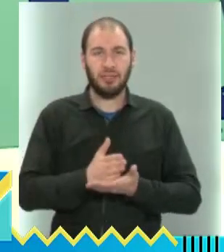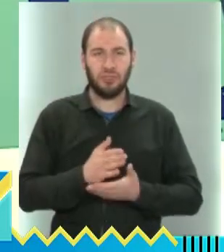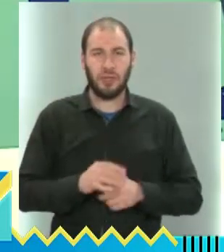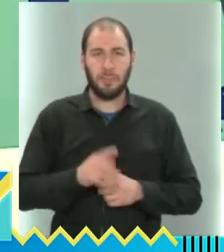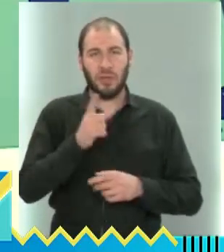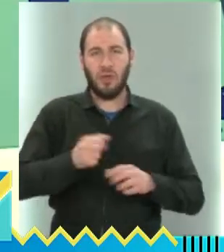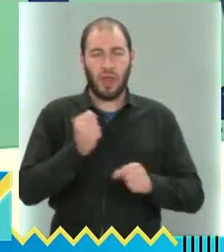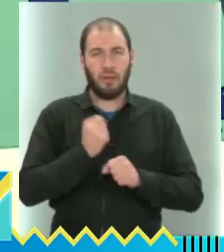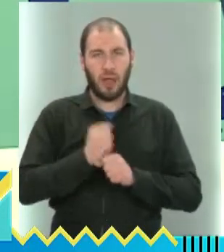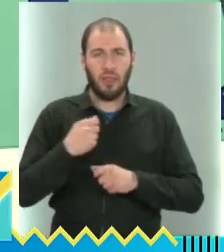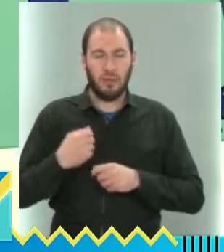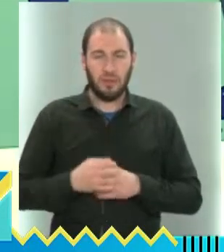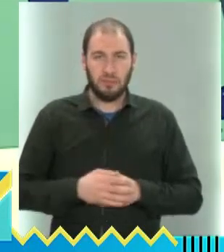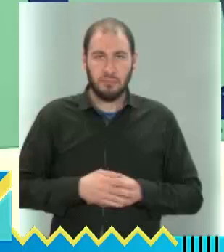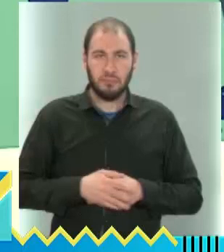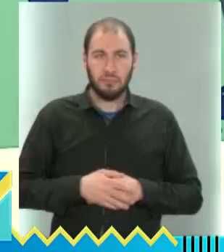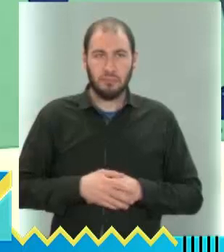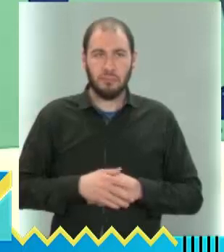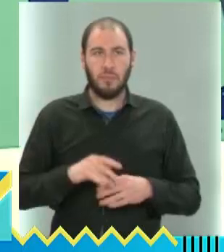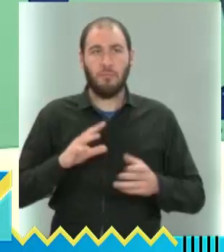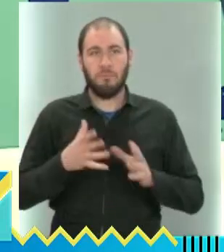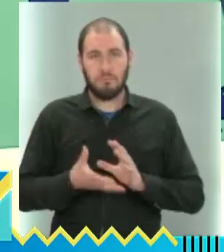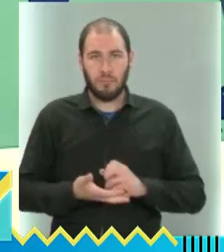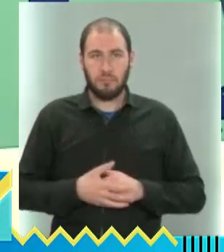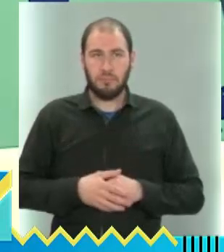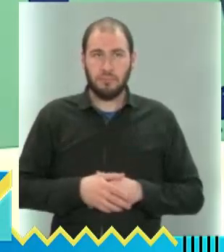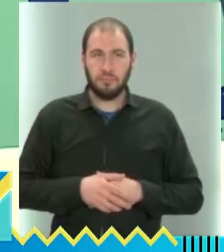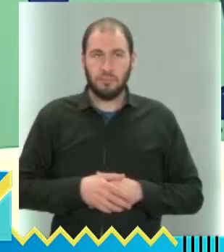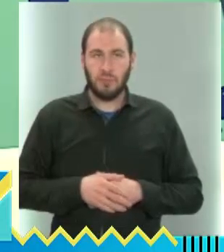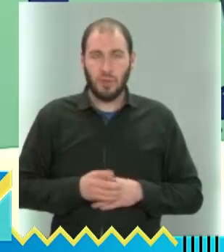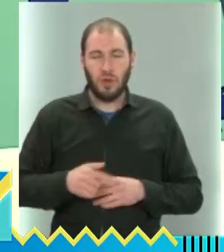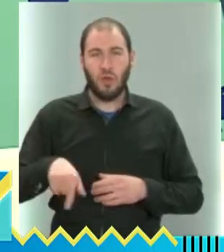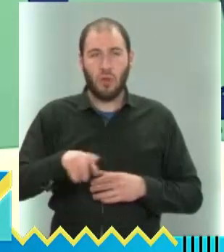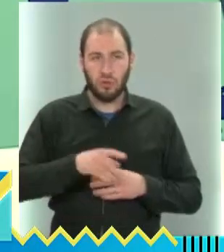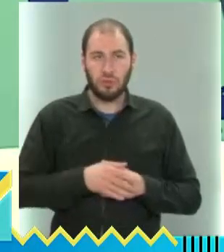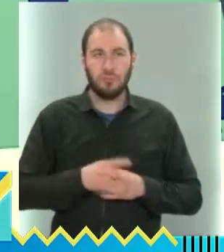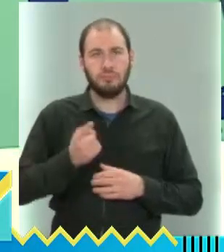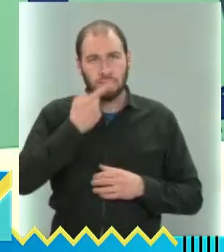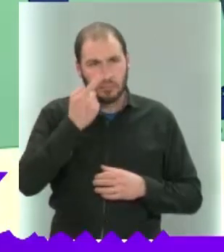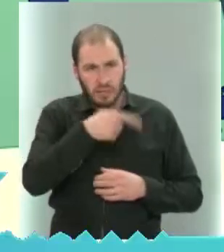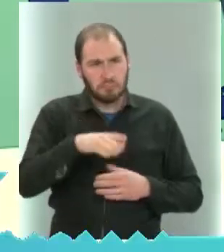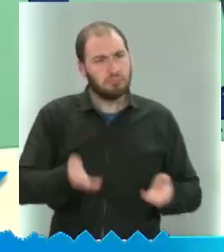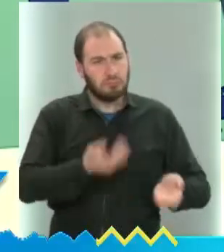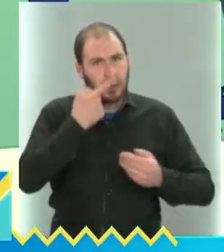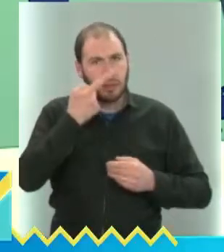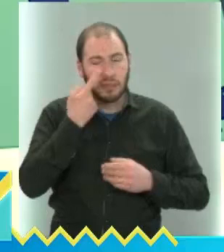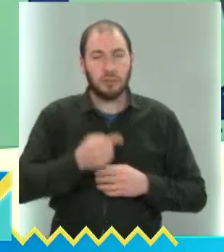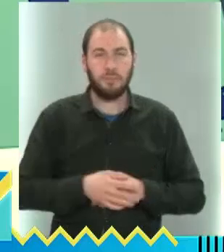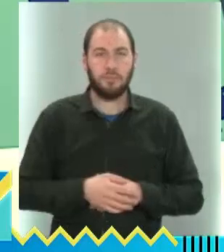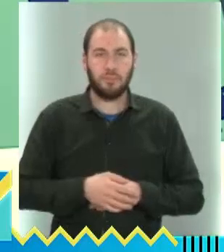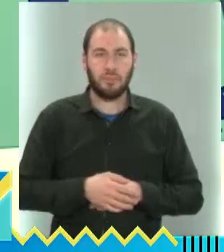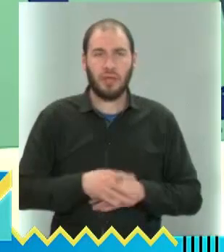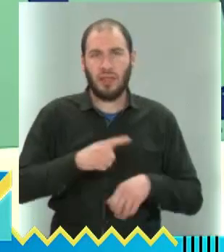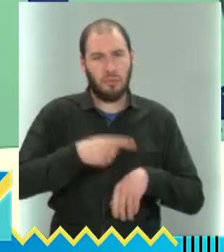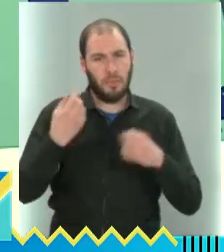los trabajadores. De alguna forma, digamos, tratamos de interesarlos y que no sea